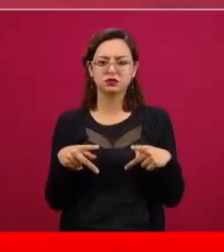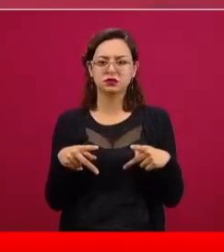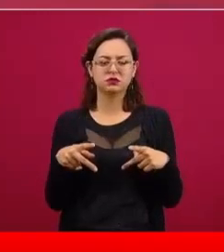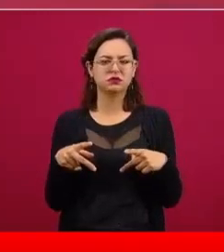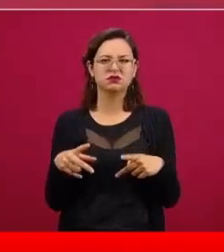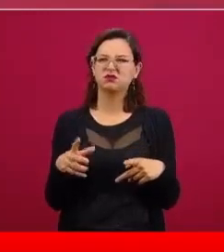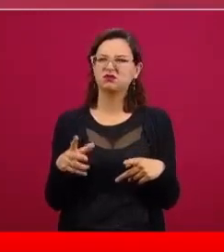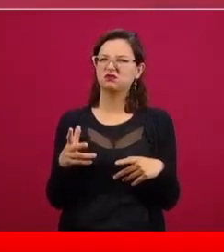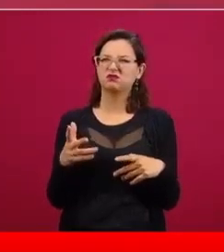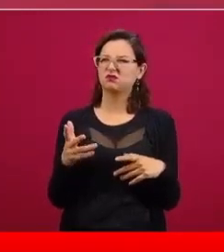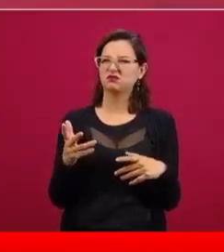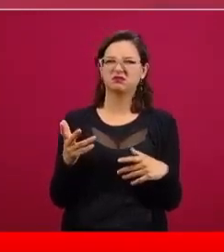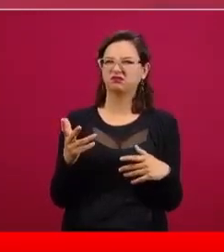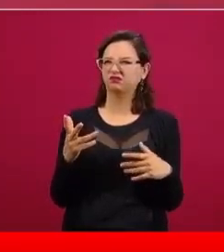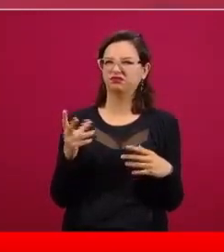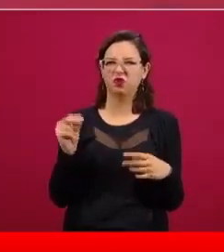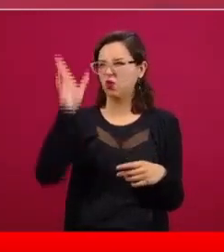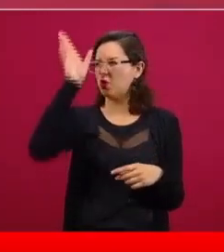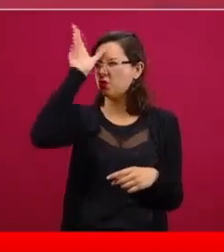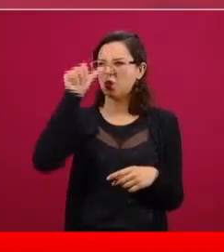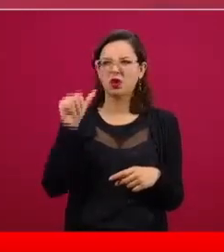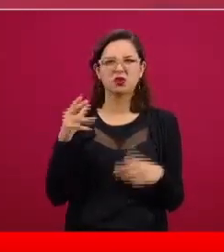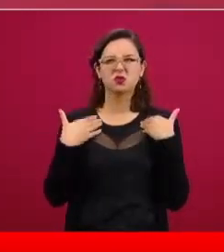alcanzaban a entenderlo.